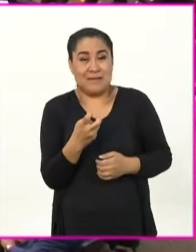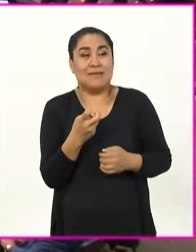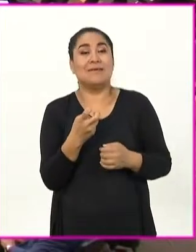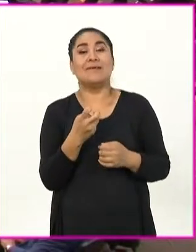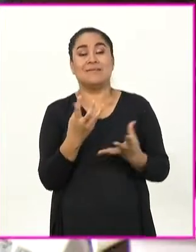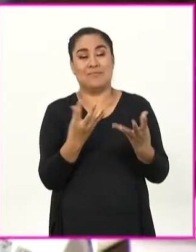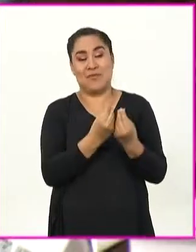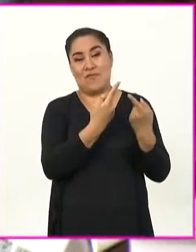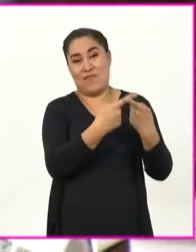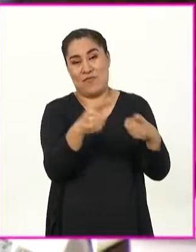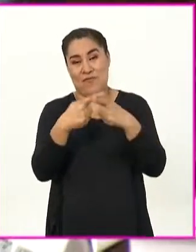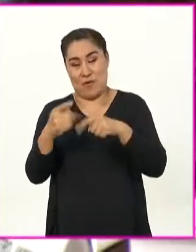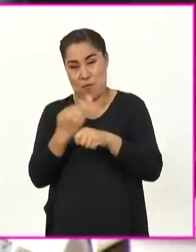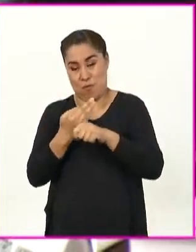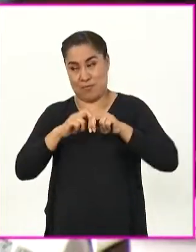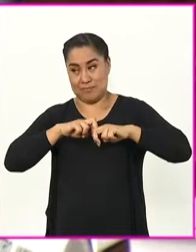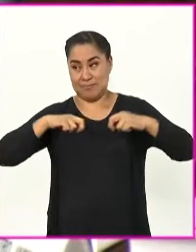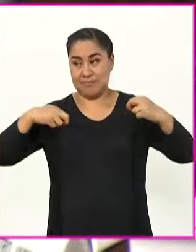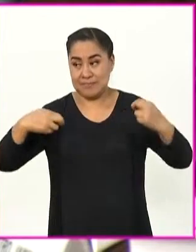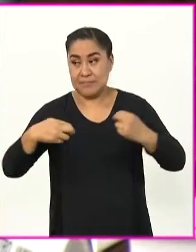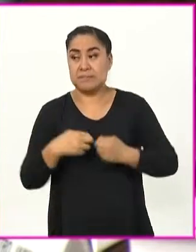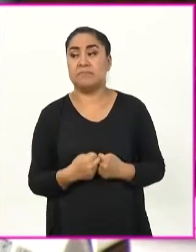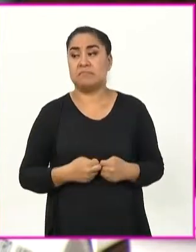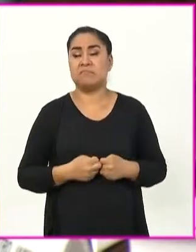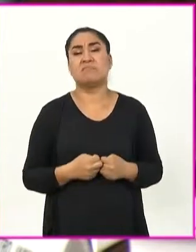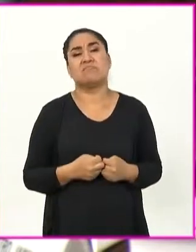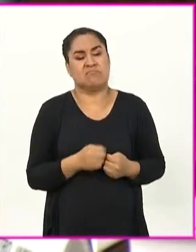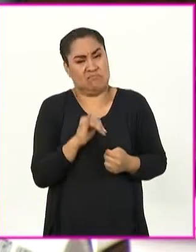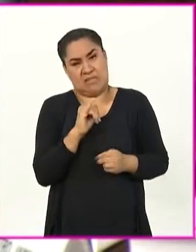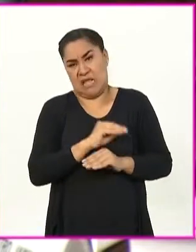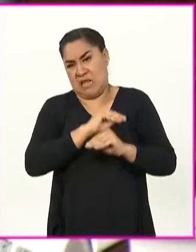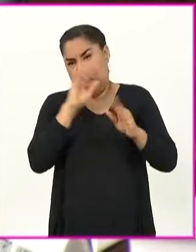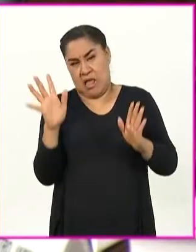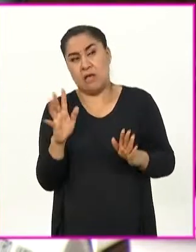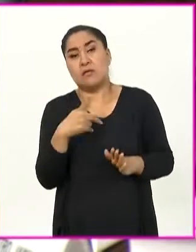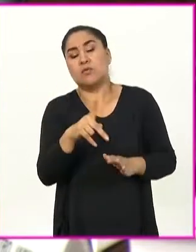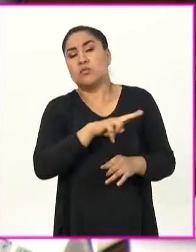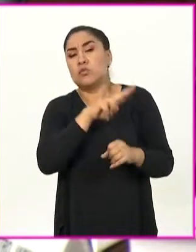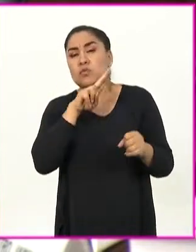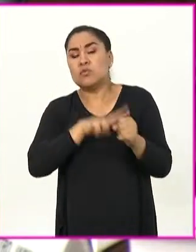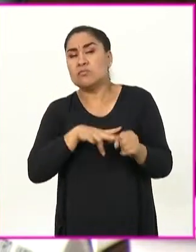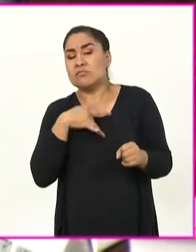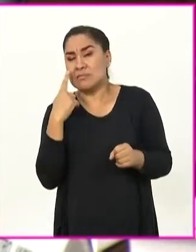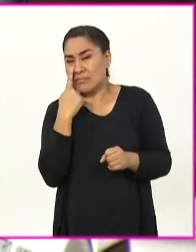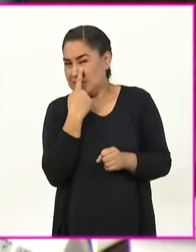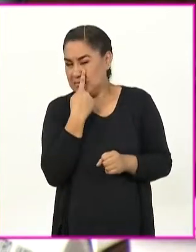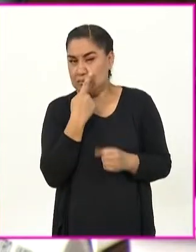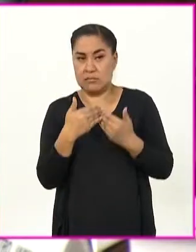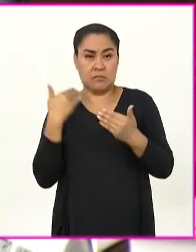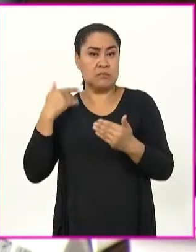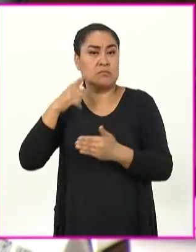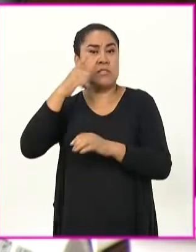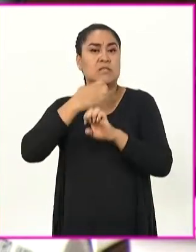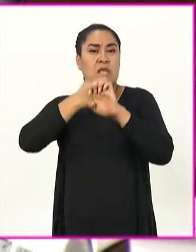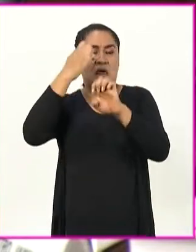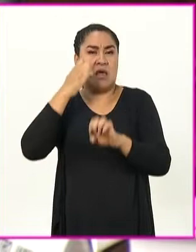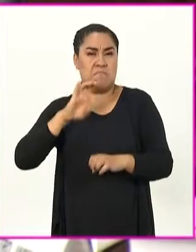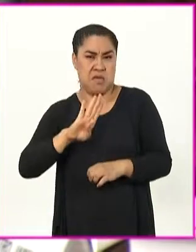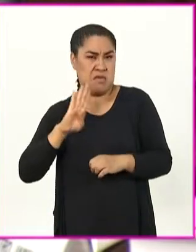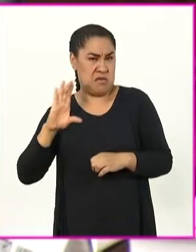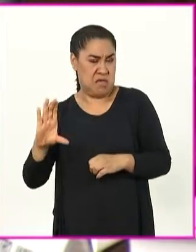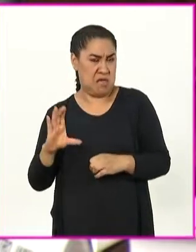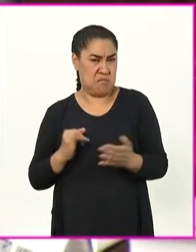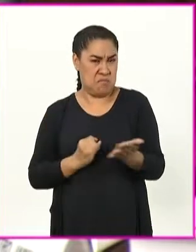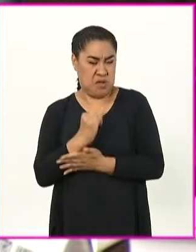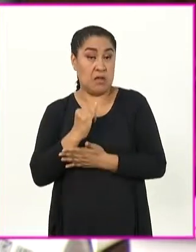distintos integrantes de este consejo general precisamente por la naturaleza de la decisión que se adoptó en el estado de baja california y